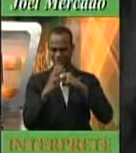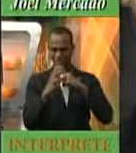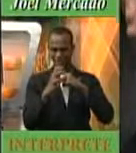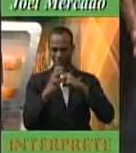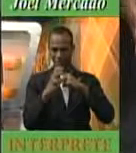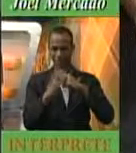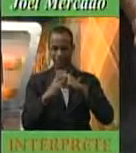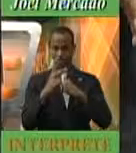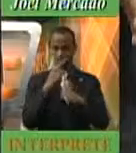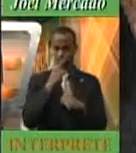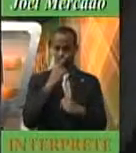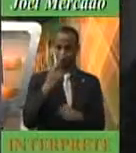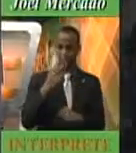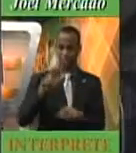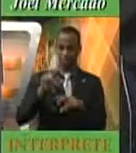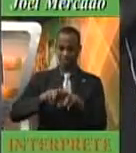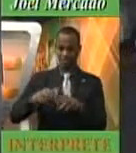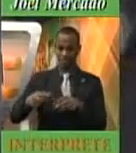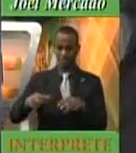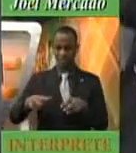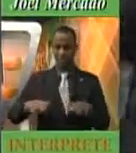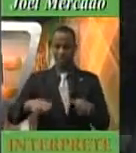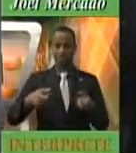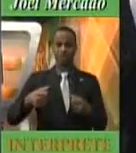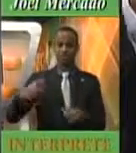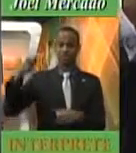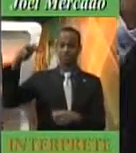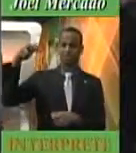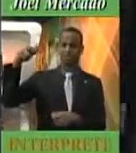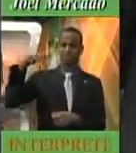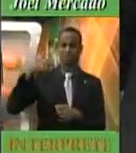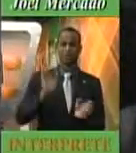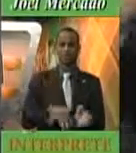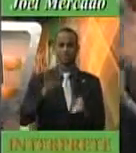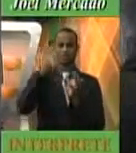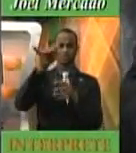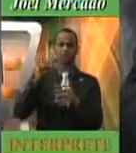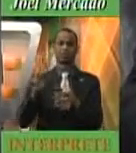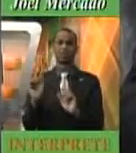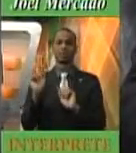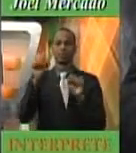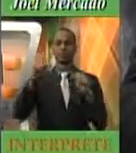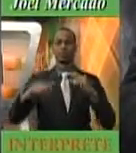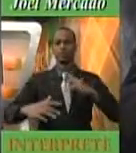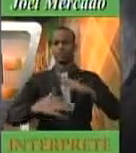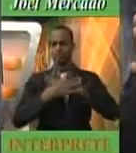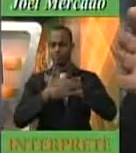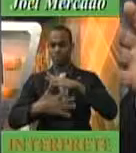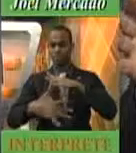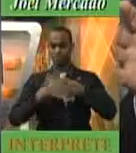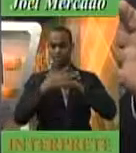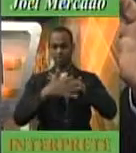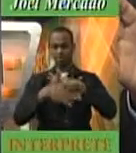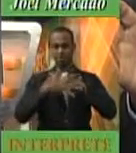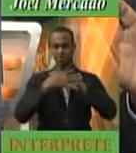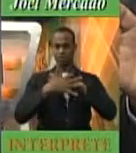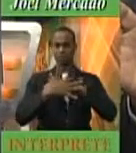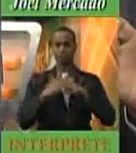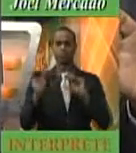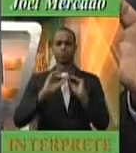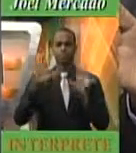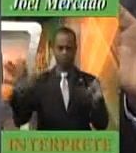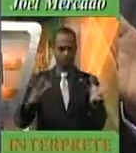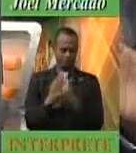vio bajar la silla desde el cerro, veníamos de jugar y entonces íbamos para la playa, porque nos habíamos ganado el derecho